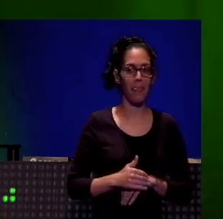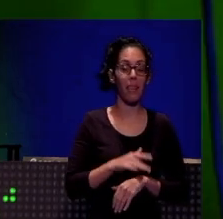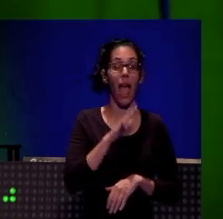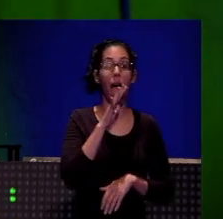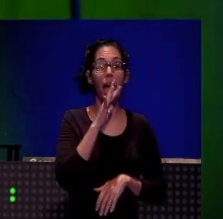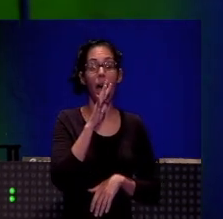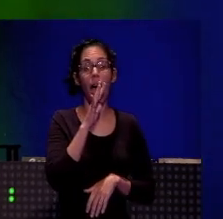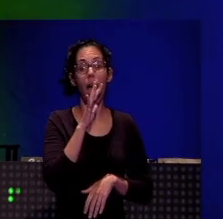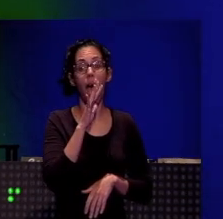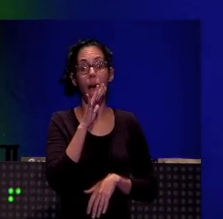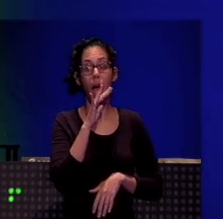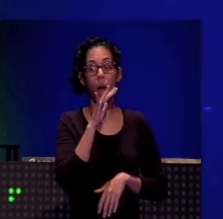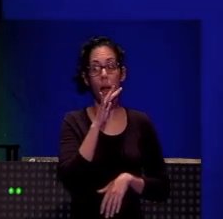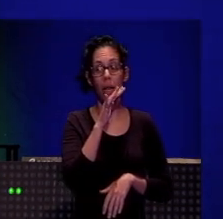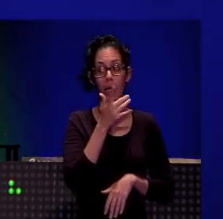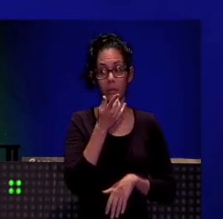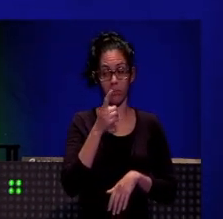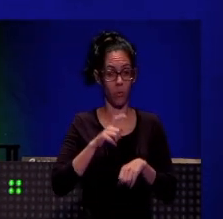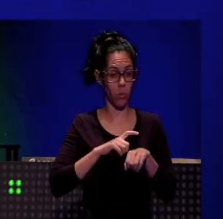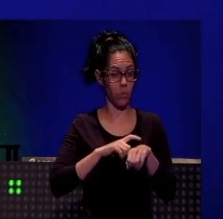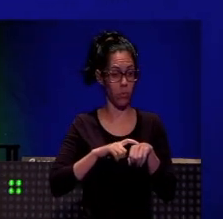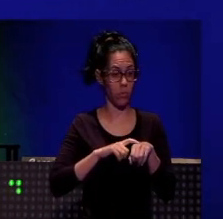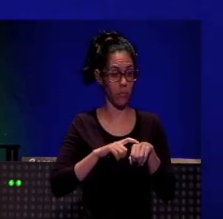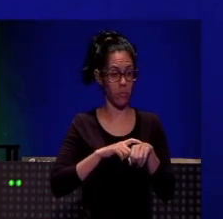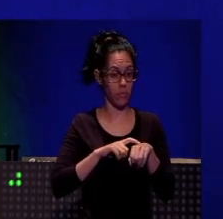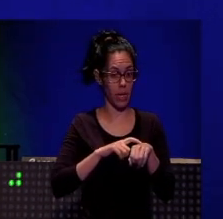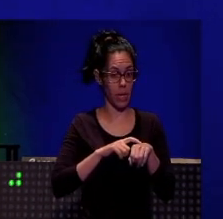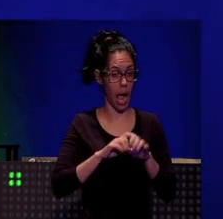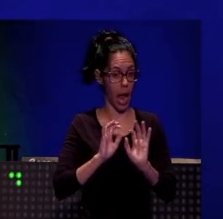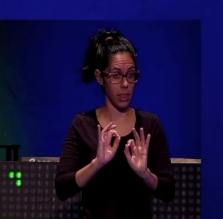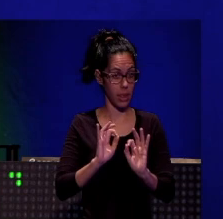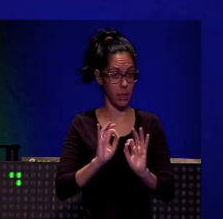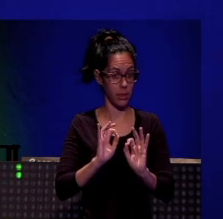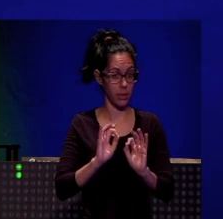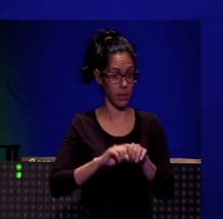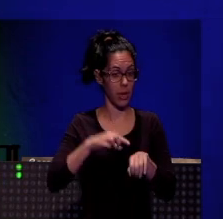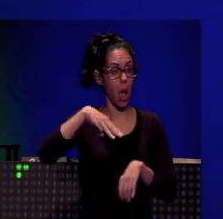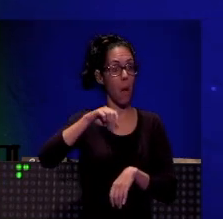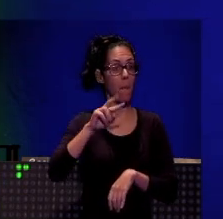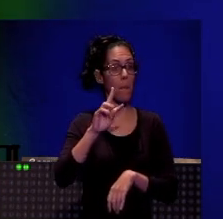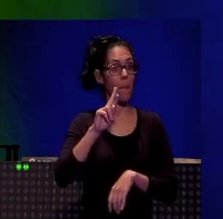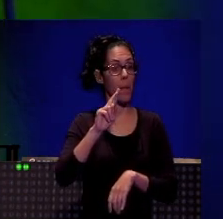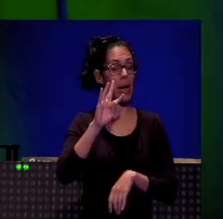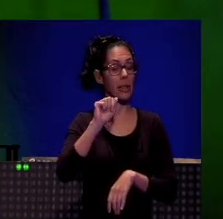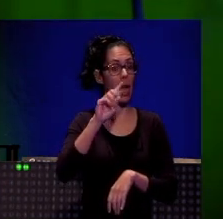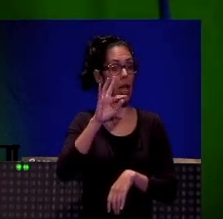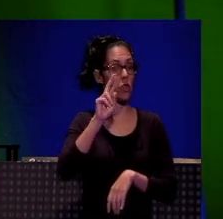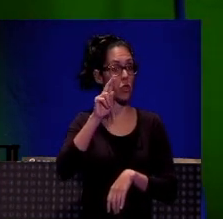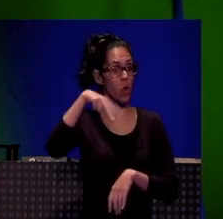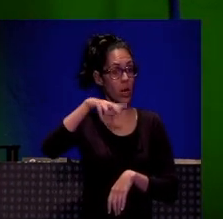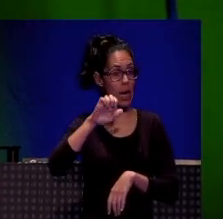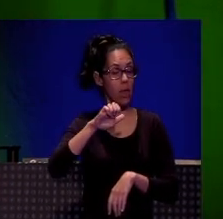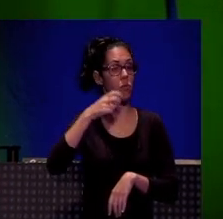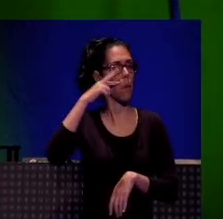sabor cuenta chistes tuvo un carácter yo ya lo han visto que es más marta torné con una gran experiencia tanto